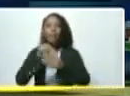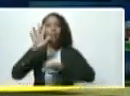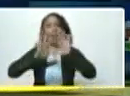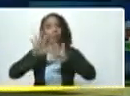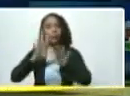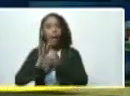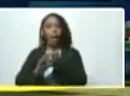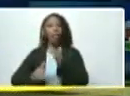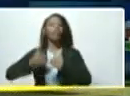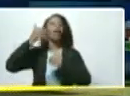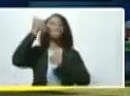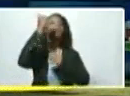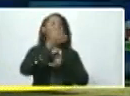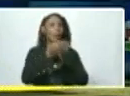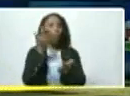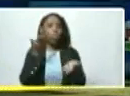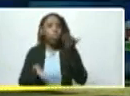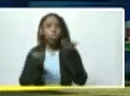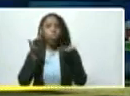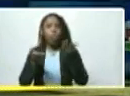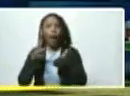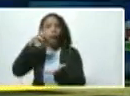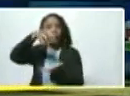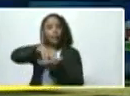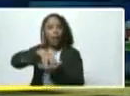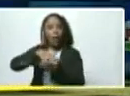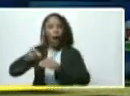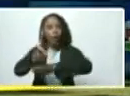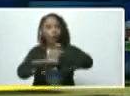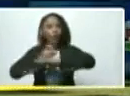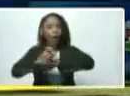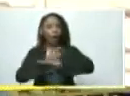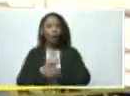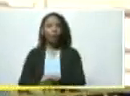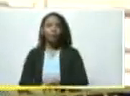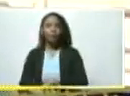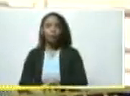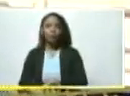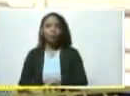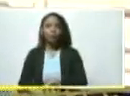Luego, desestabilizar al Estado, al gobierno,